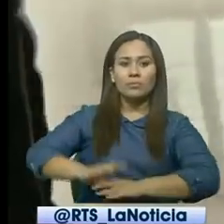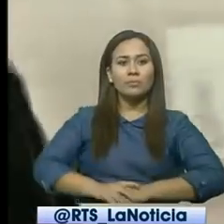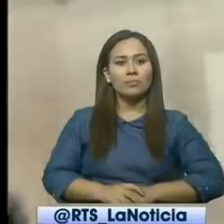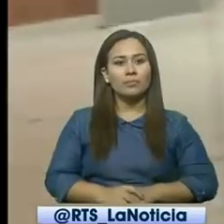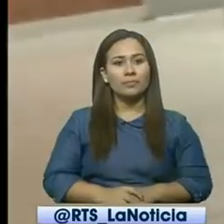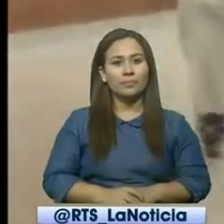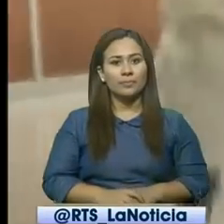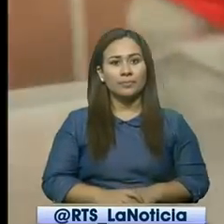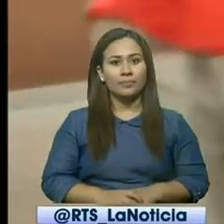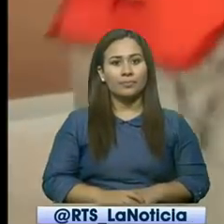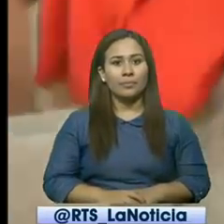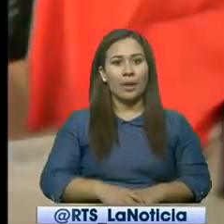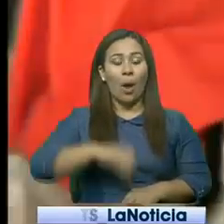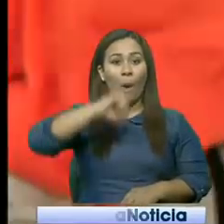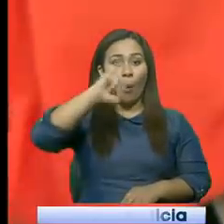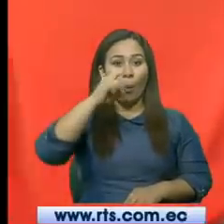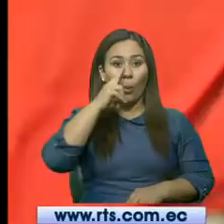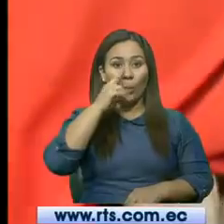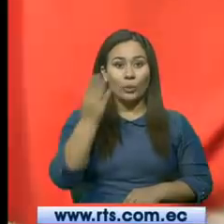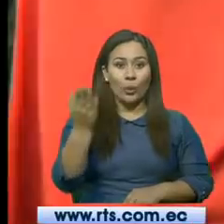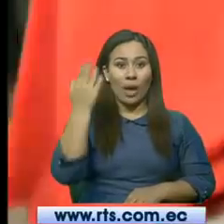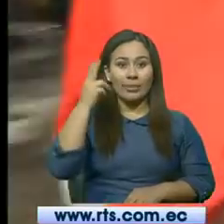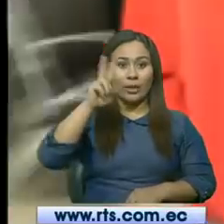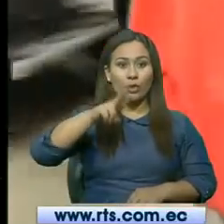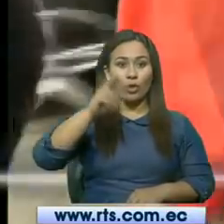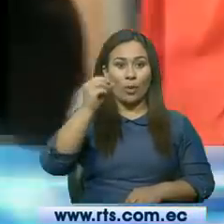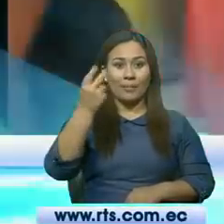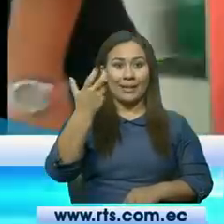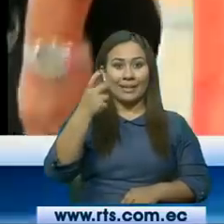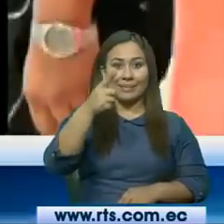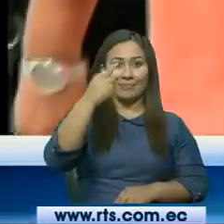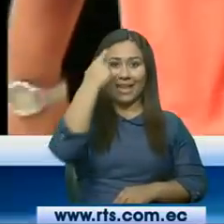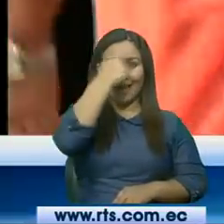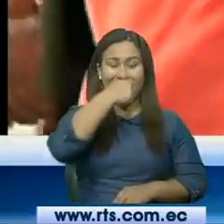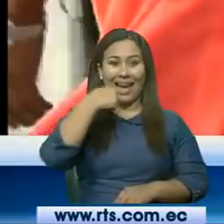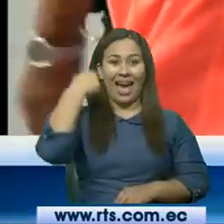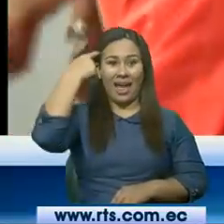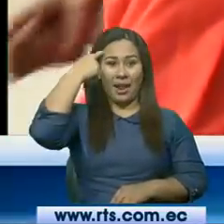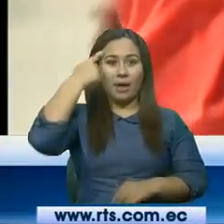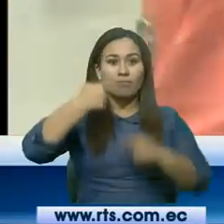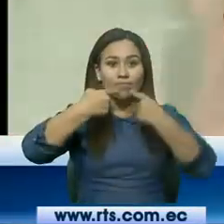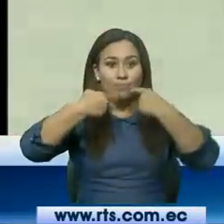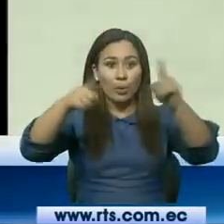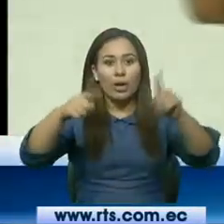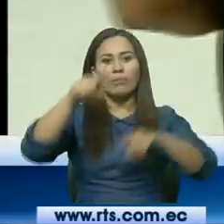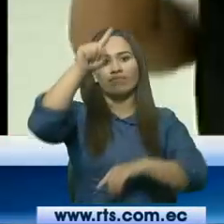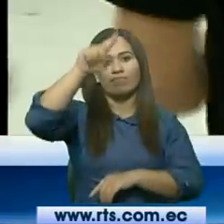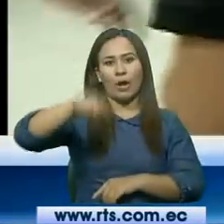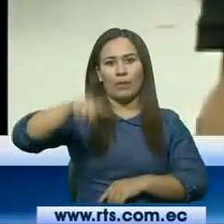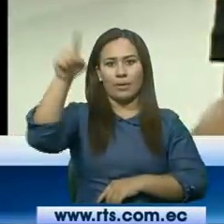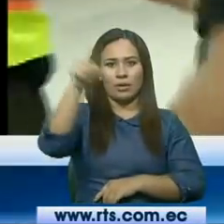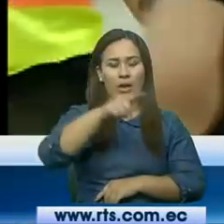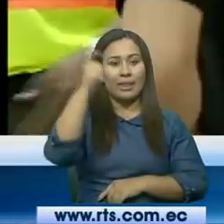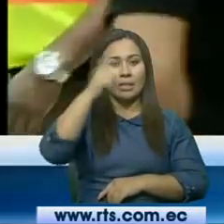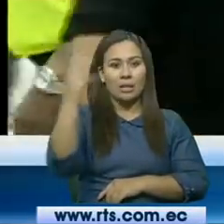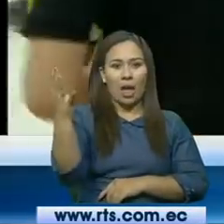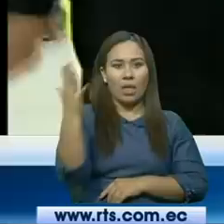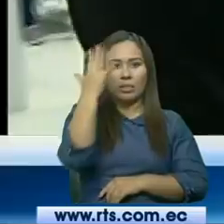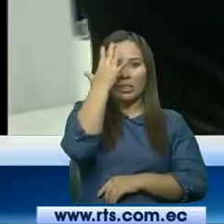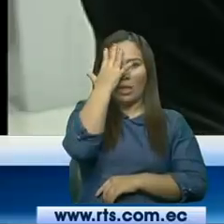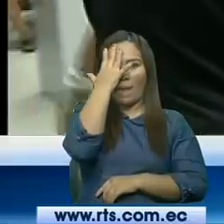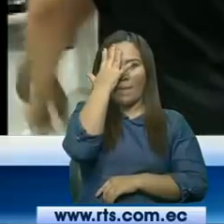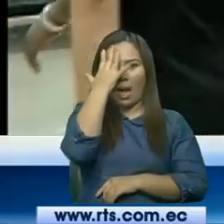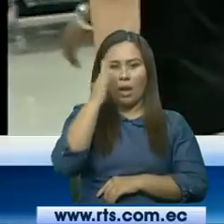desde junio de 2013 la presentación de los detenidos por cualquier delito tenía que incluir la censura de su